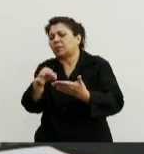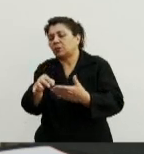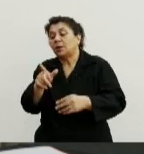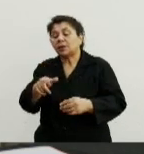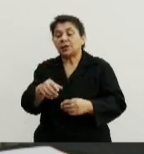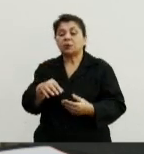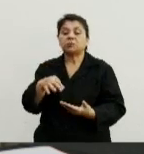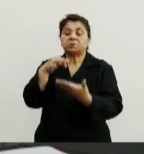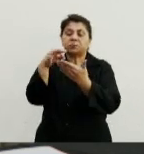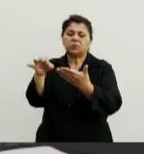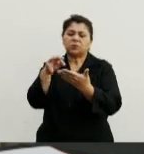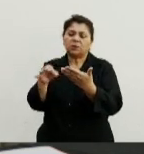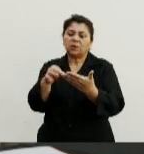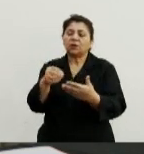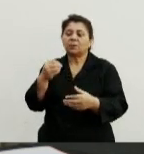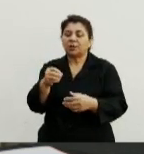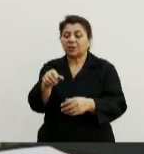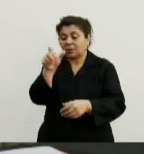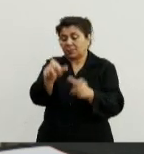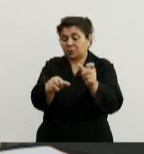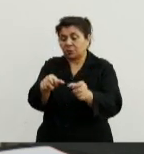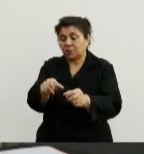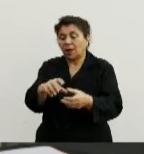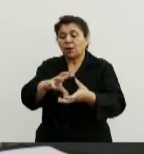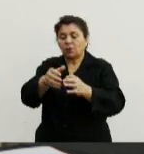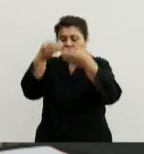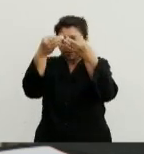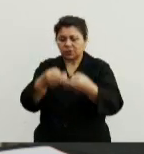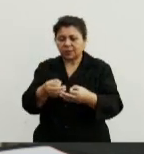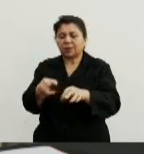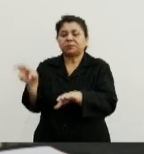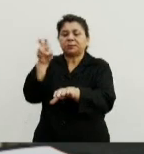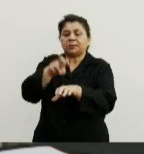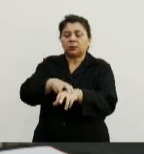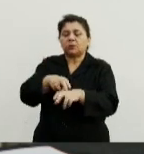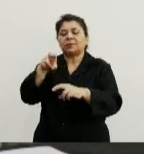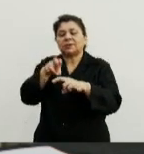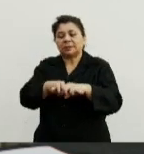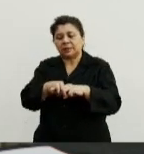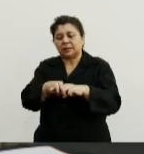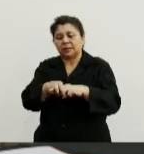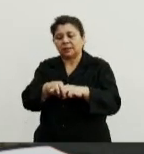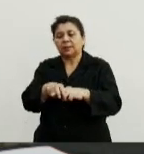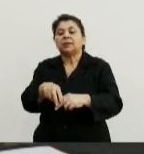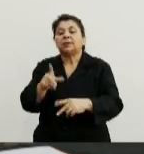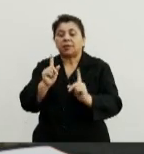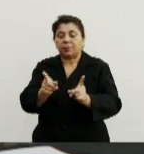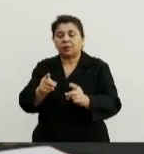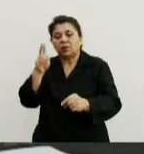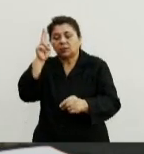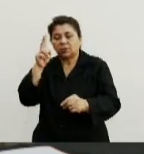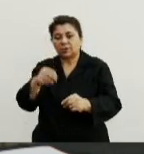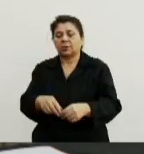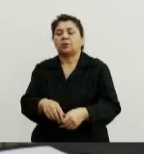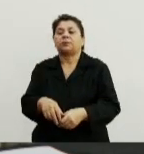los colectivos lo hagan en forma correcta y con la debida autorización para para hacerlo éste todavía no se ha